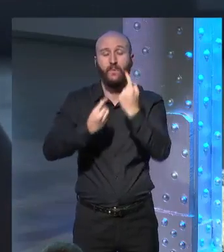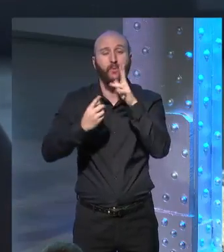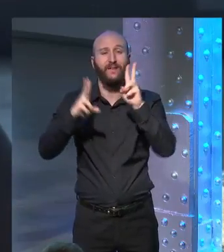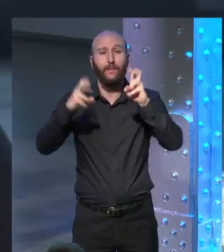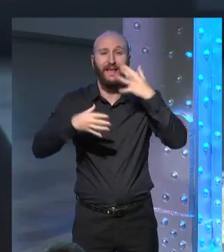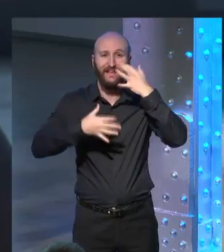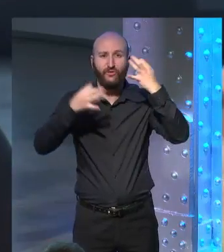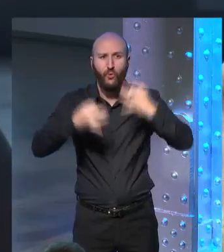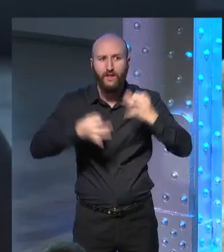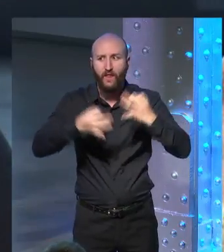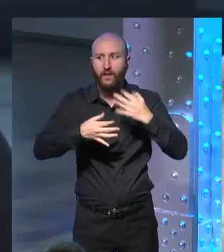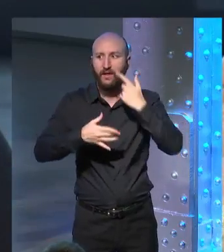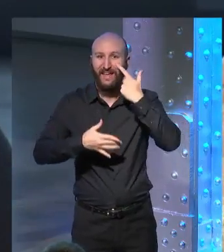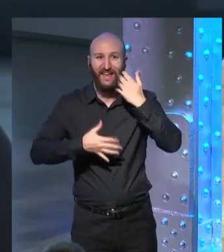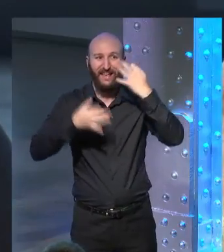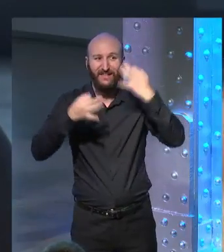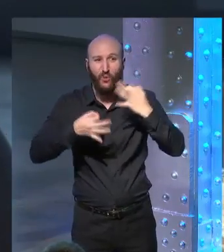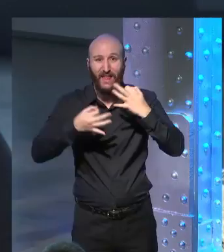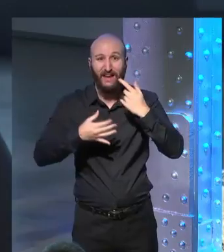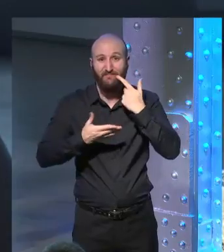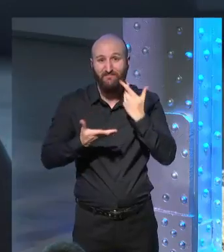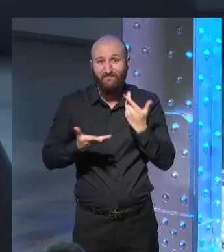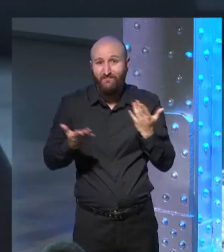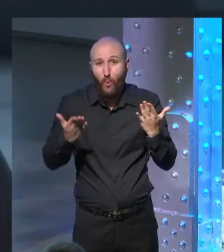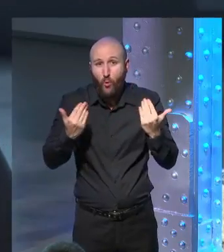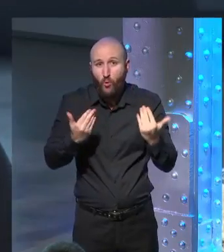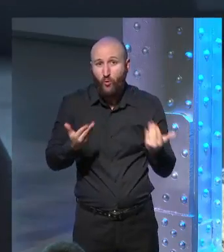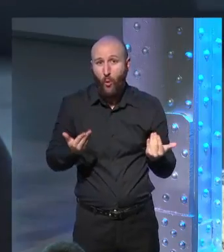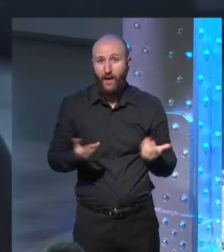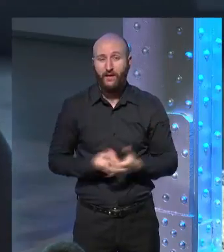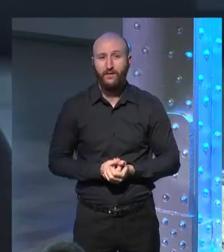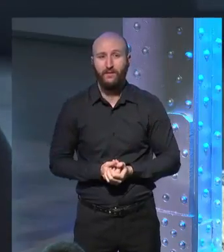seguridad, decimos que la seguridad no existe 100%, ¿no?